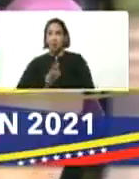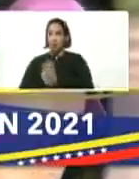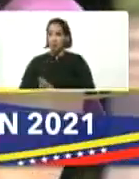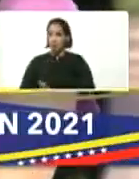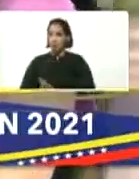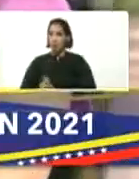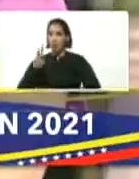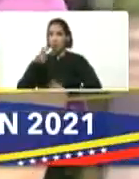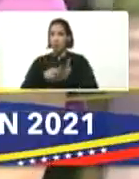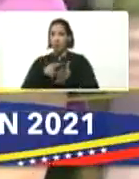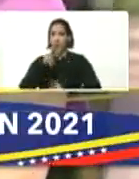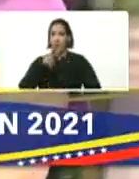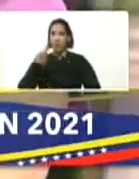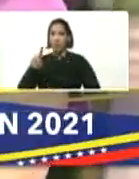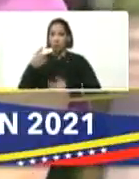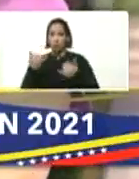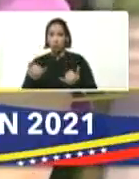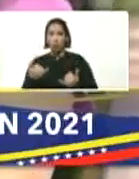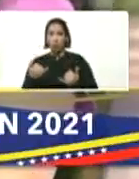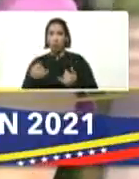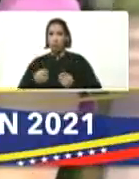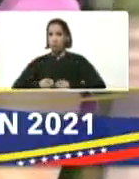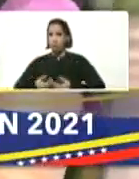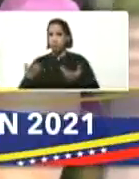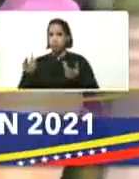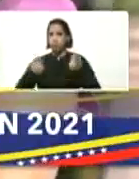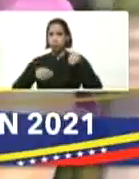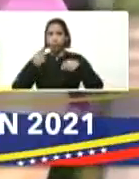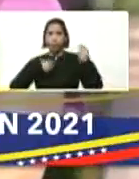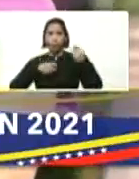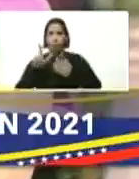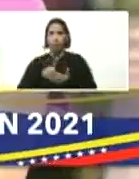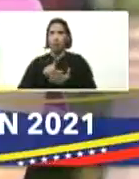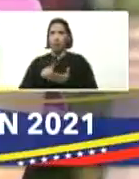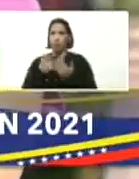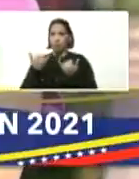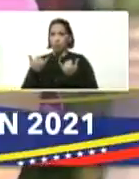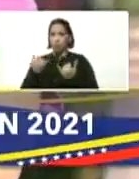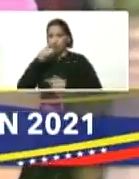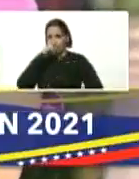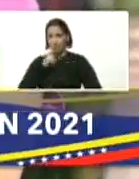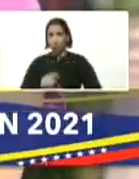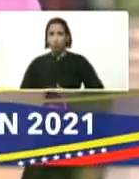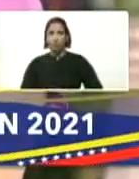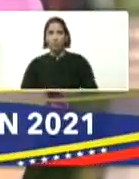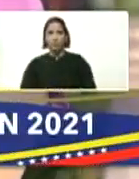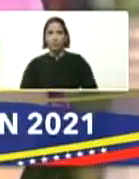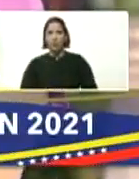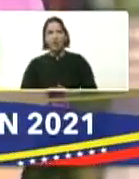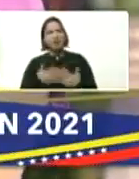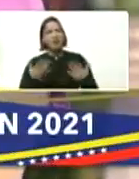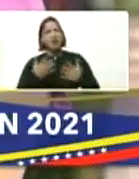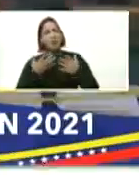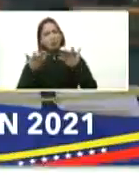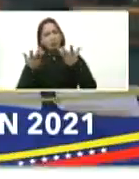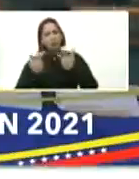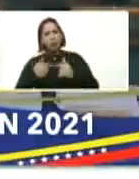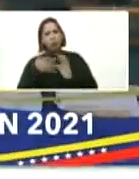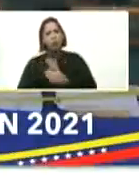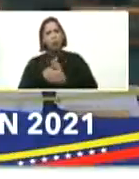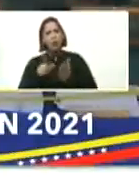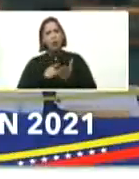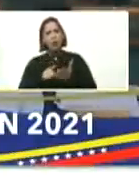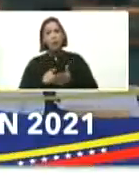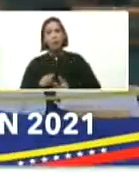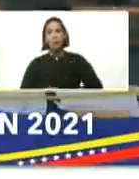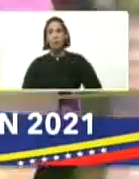de 2021 y ha salido... pues recién este año. Excelente. ¿Qué nos puedes contar del libro, La Fer? Bueno,